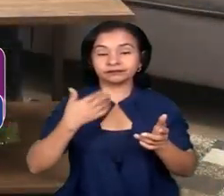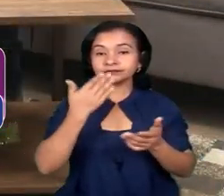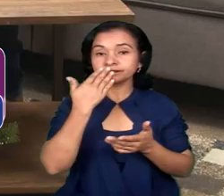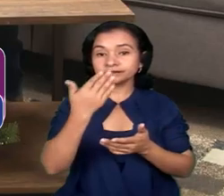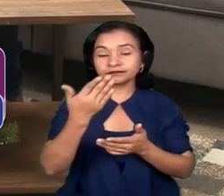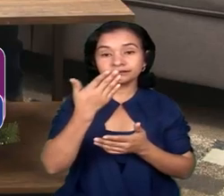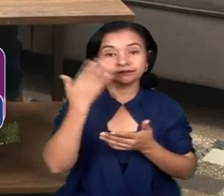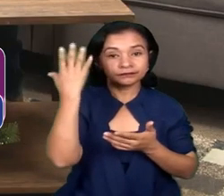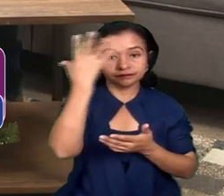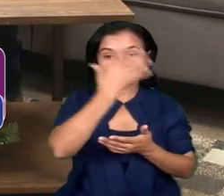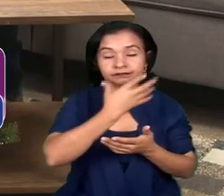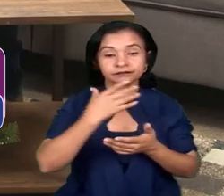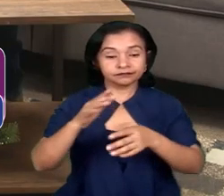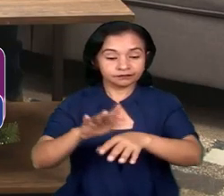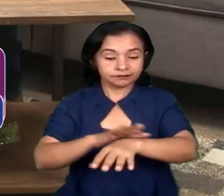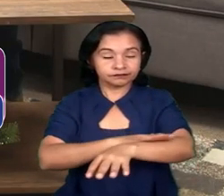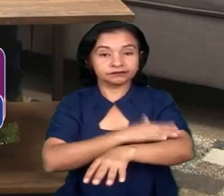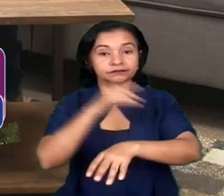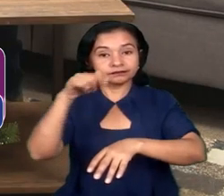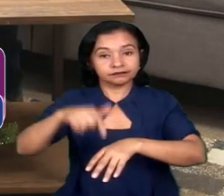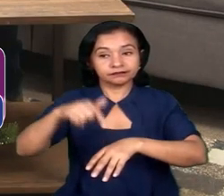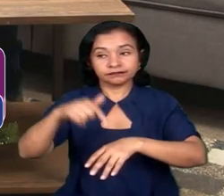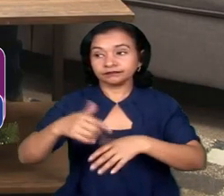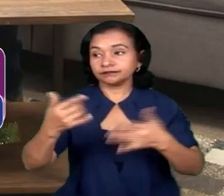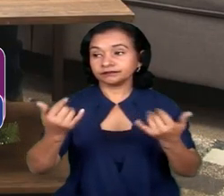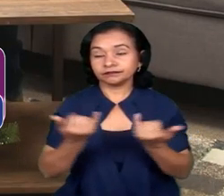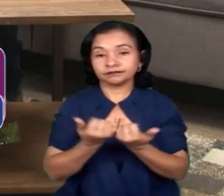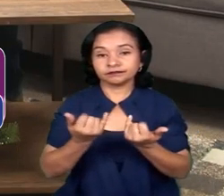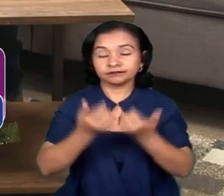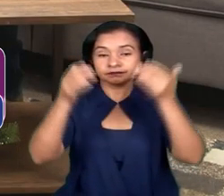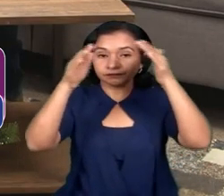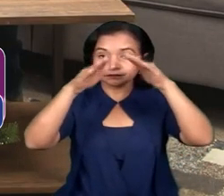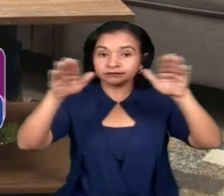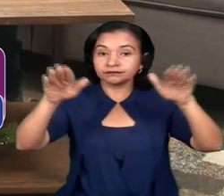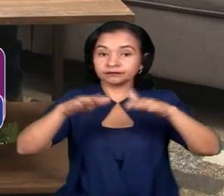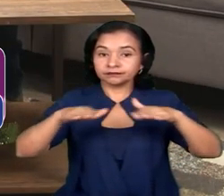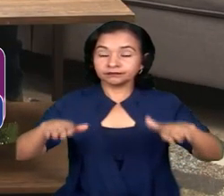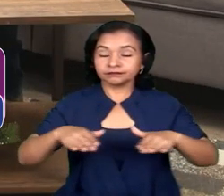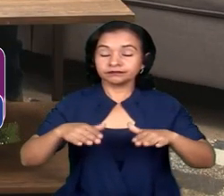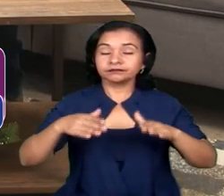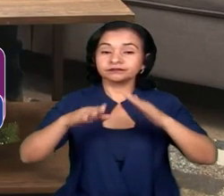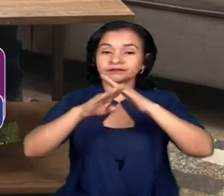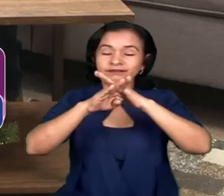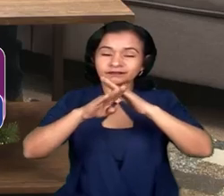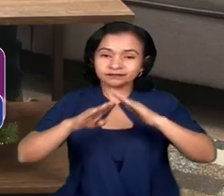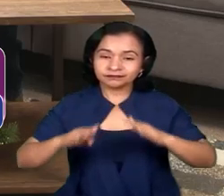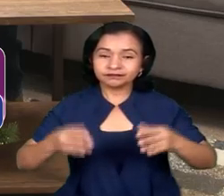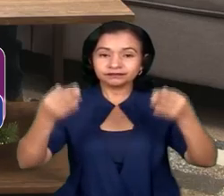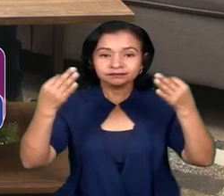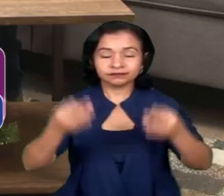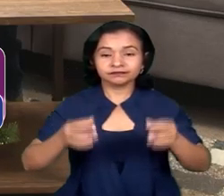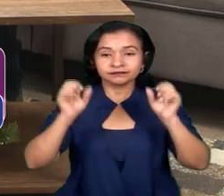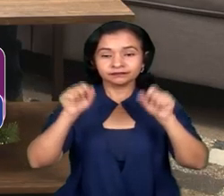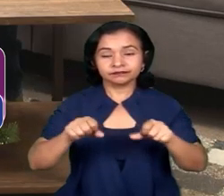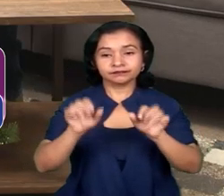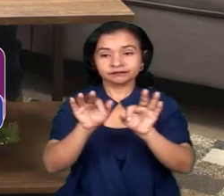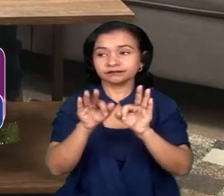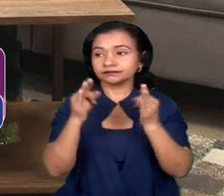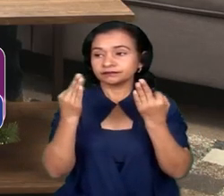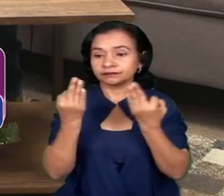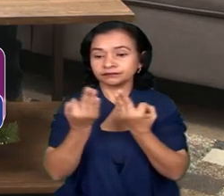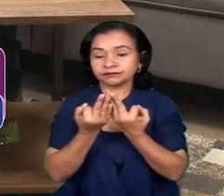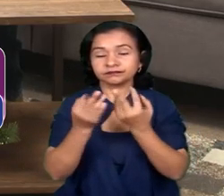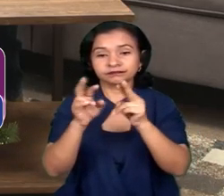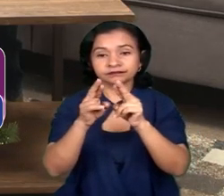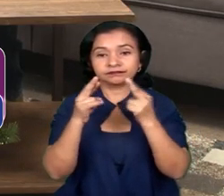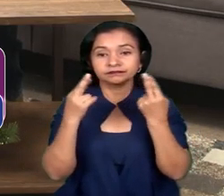bueno y lo maravilloso que lo sentimos hoy en esta Navidad, poder pasar tranquilo, poder decir con mi familia,